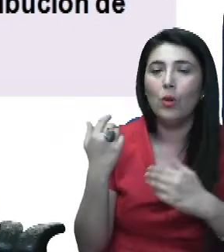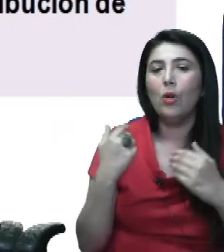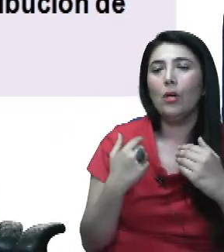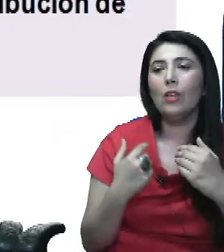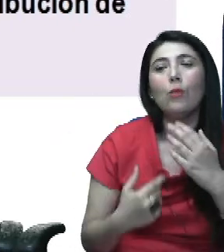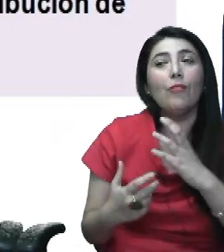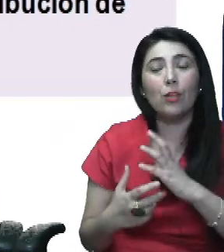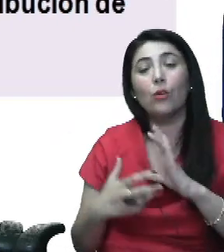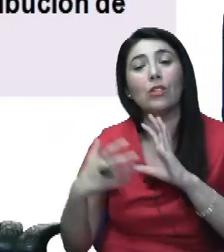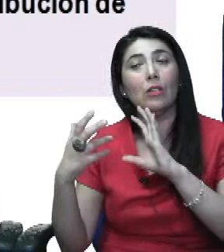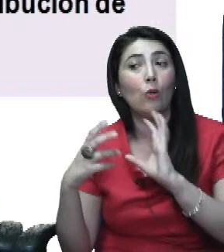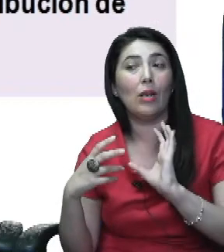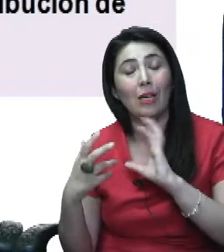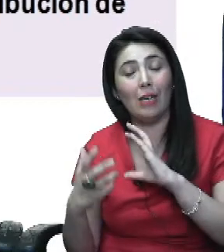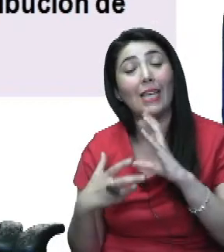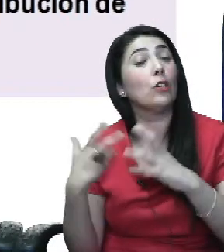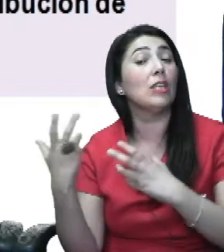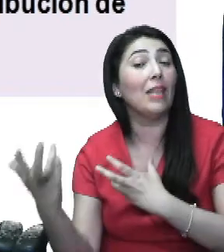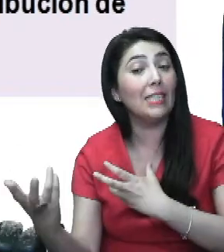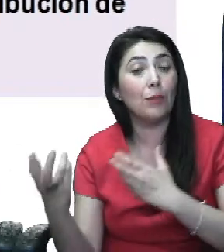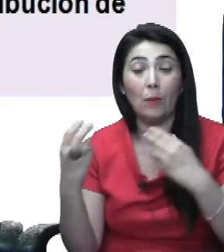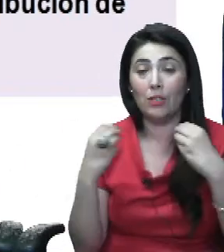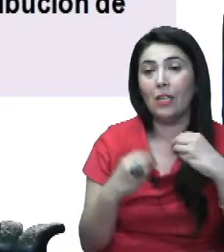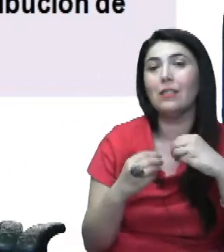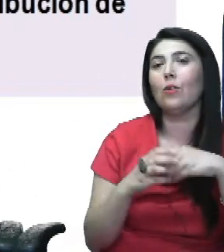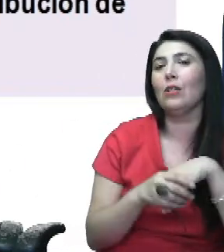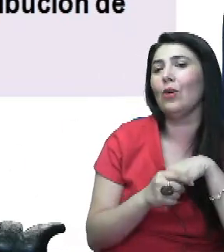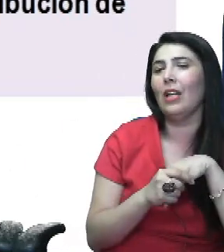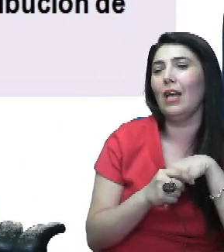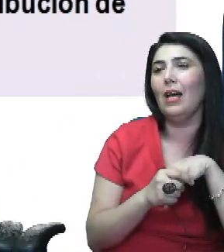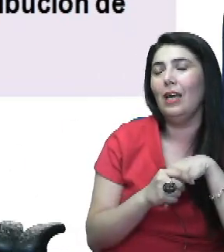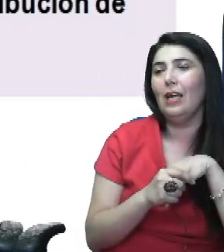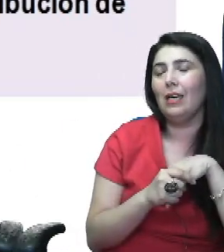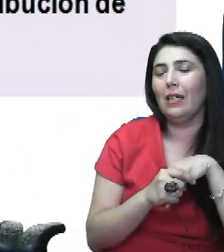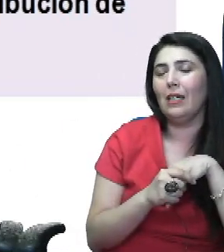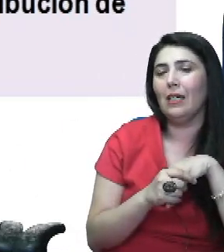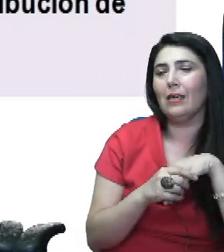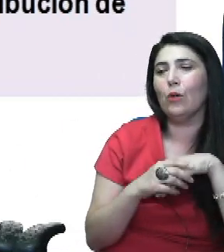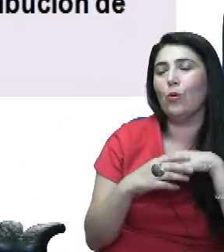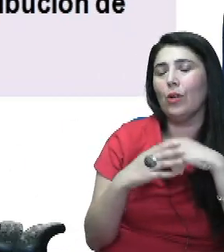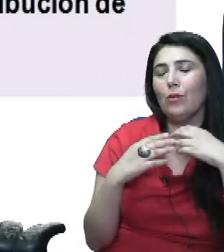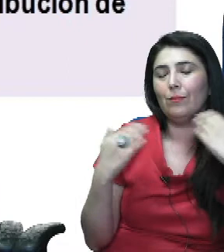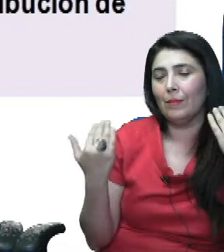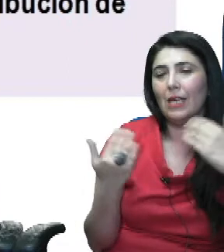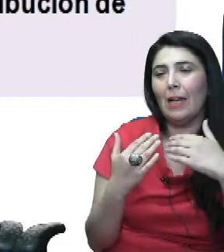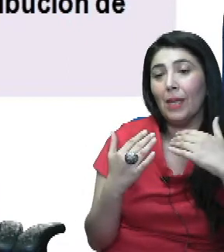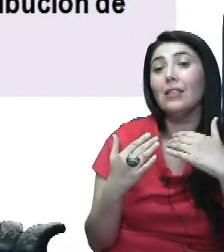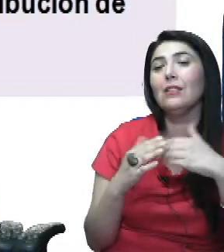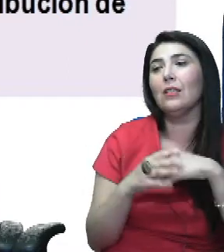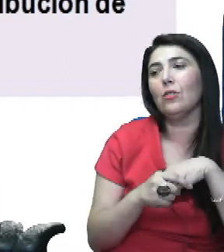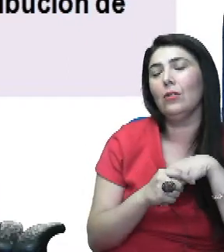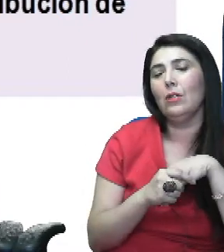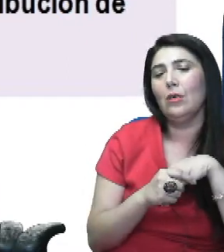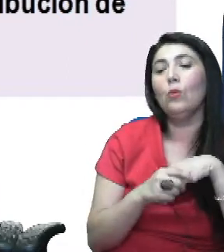salud que un agente contaminante, por ejemplo, está desarrollando está ocurriendo en el